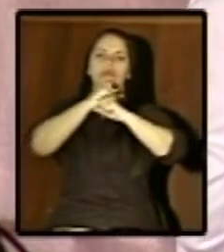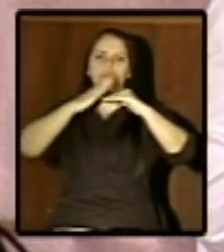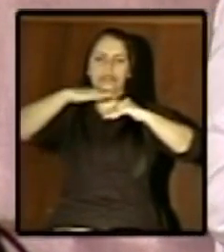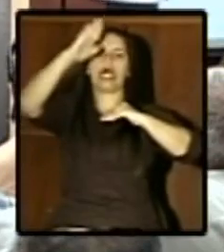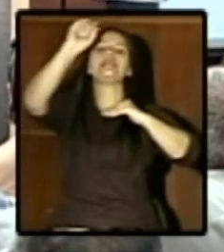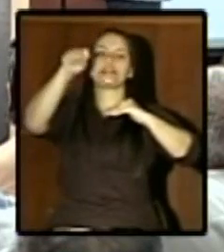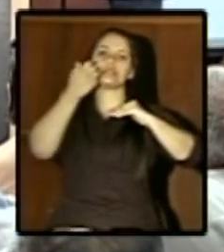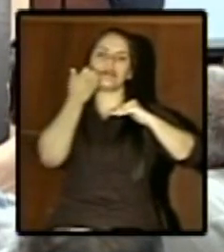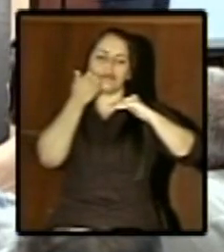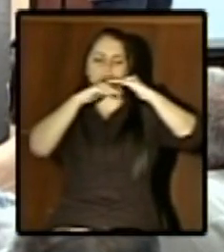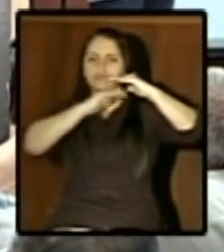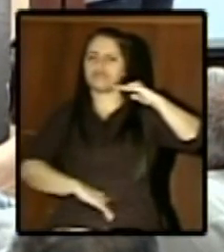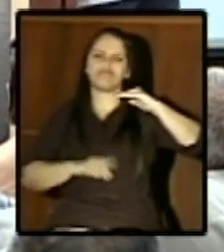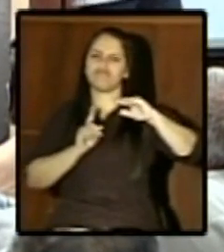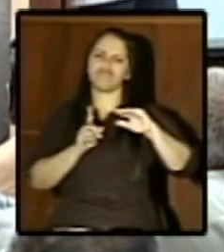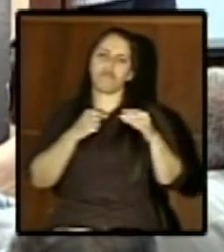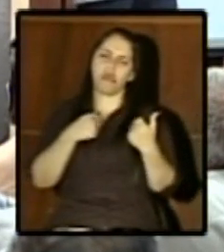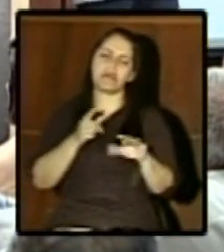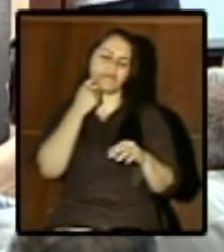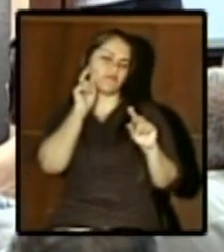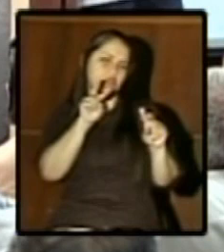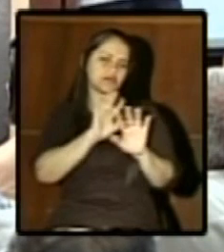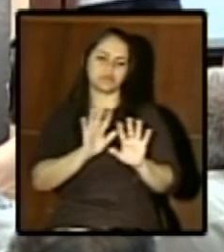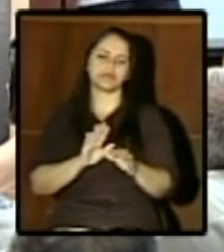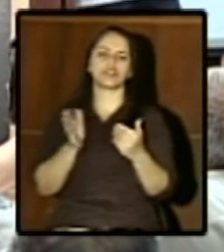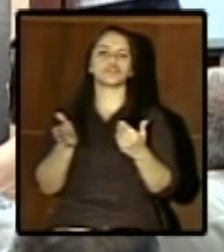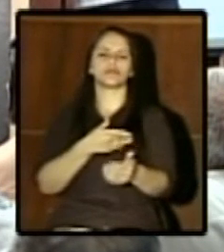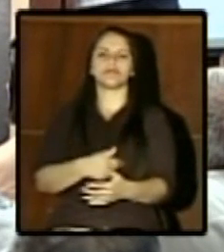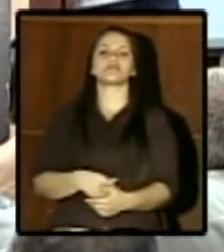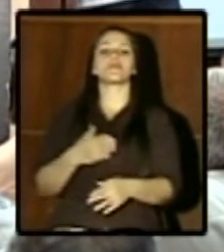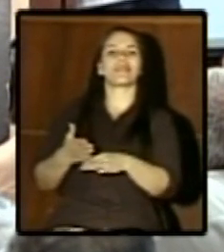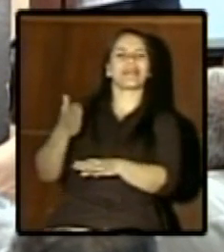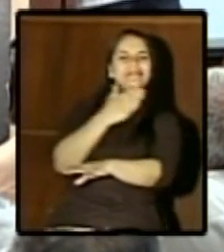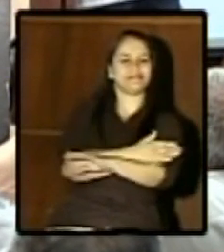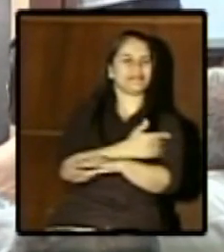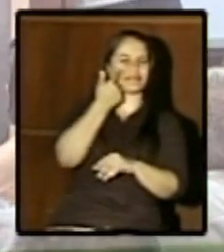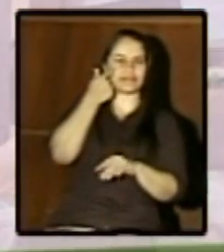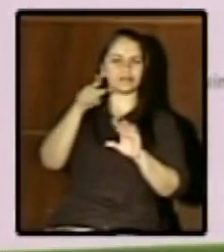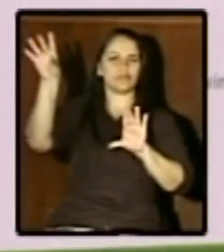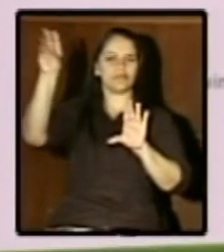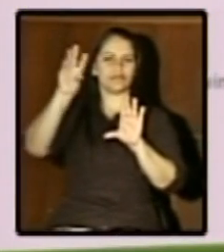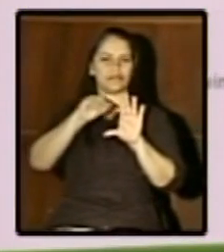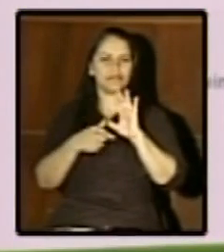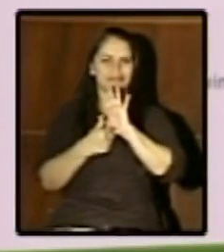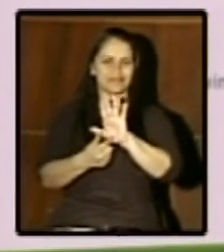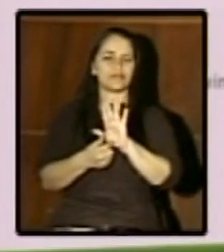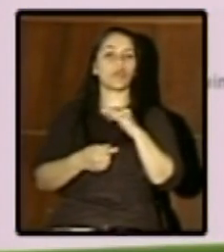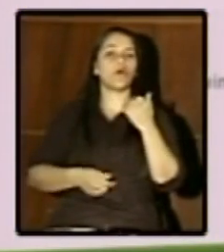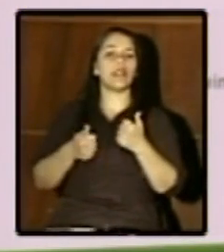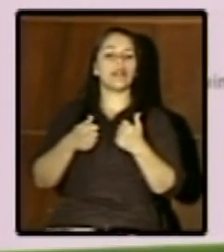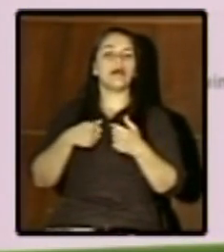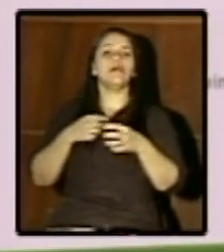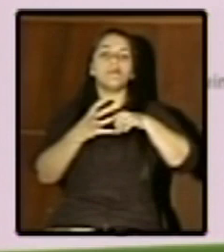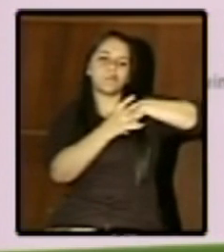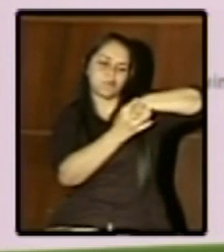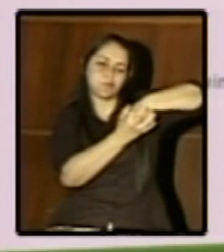lo que indica el crujido es eso, para que lo tengamos claro. La tumefacción. Yo les había mostrado en la diapositiva de